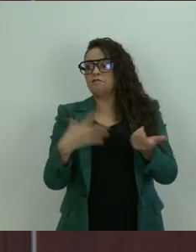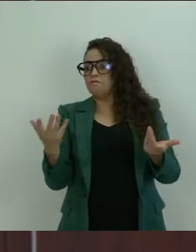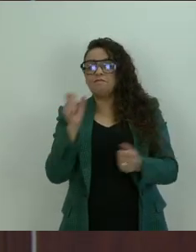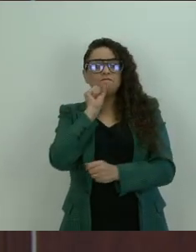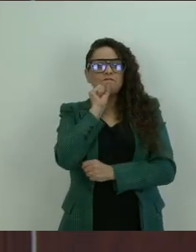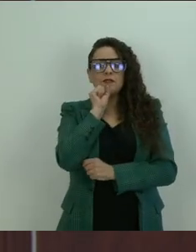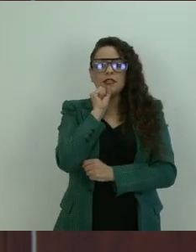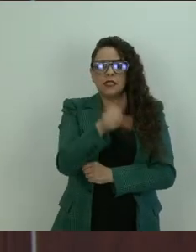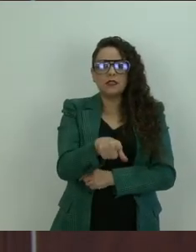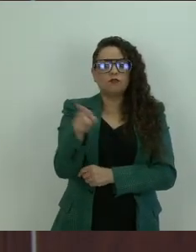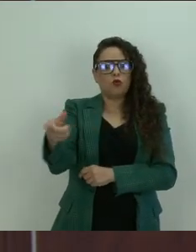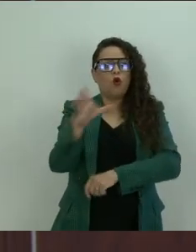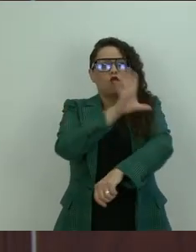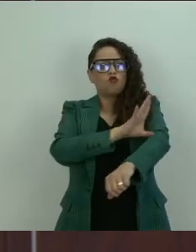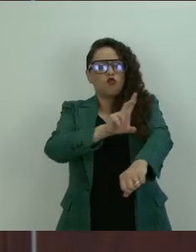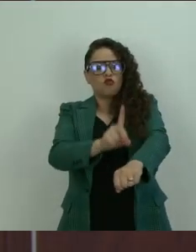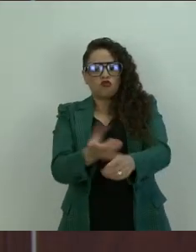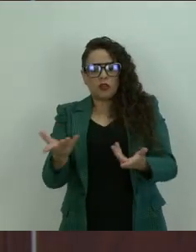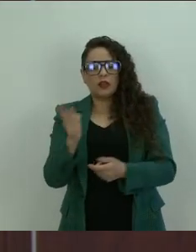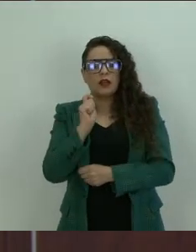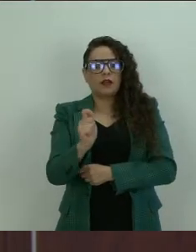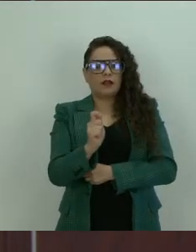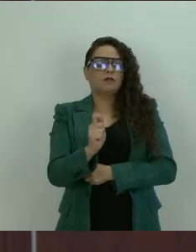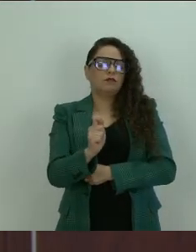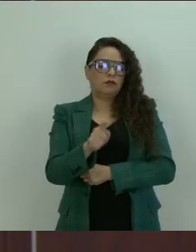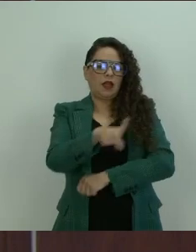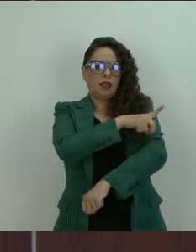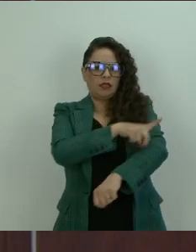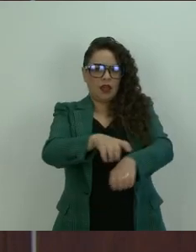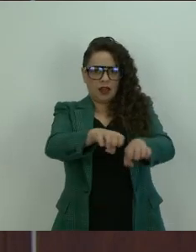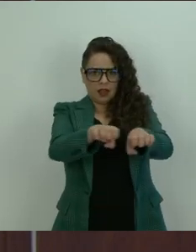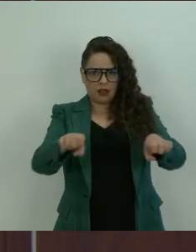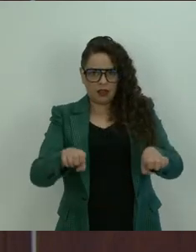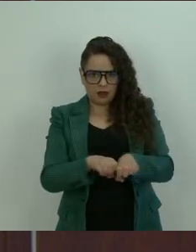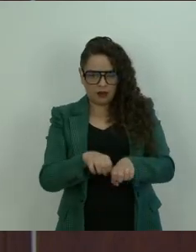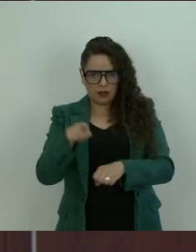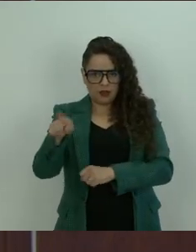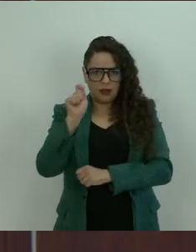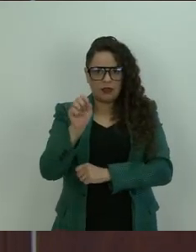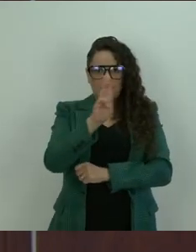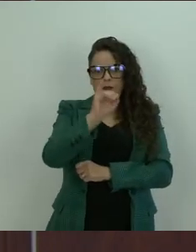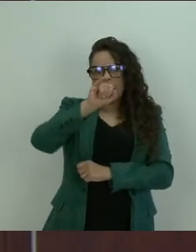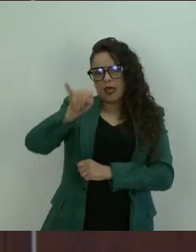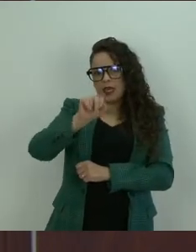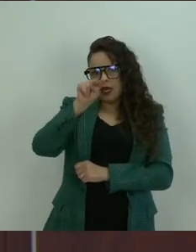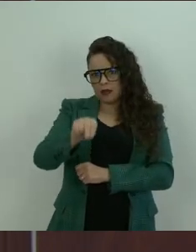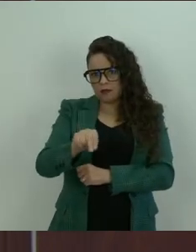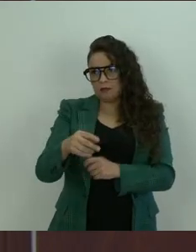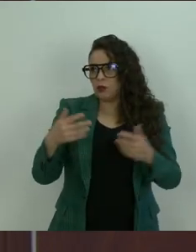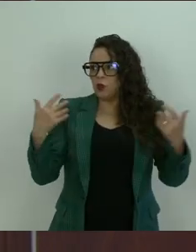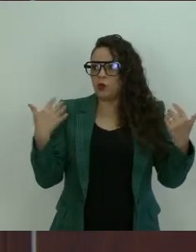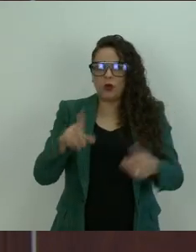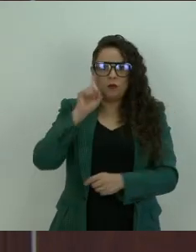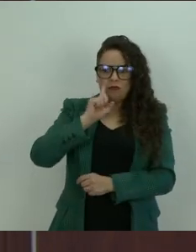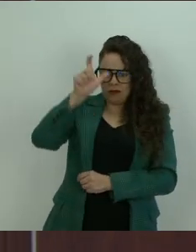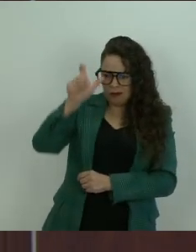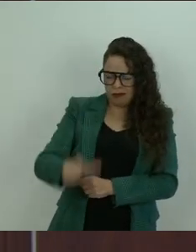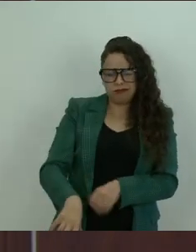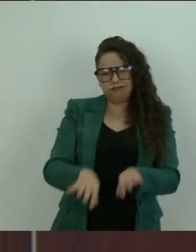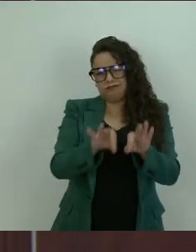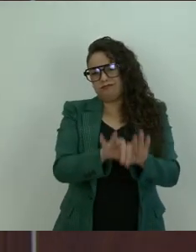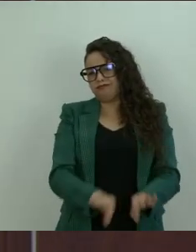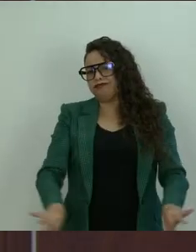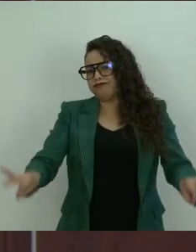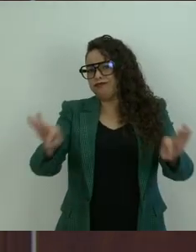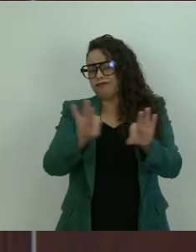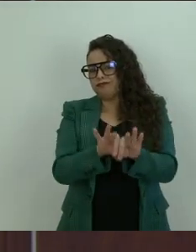también coordinó la delegación de Beijing en 1995, o sea, es una mujer muy importante que ahorita